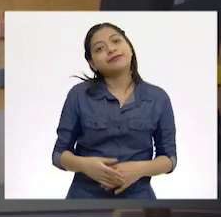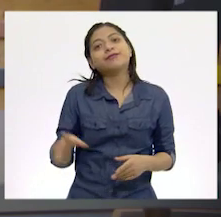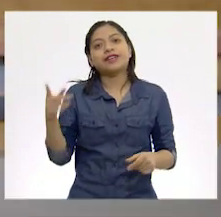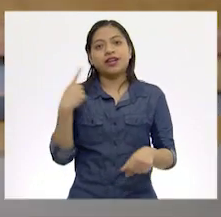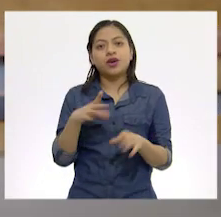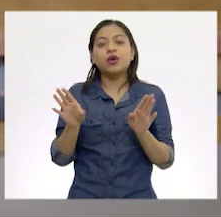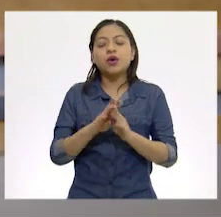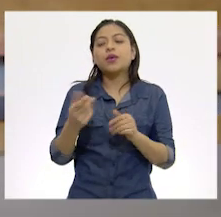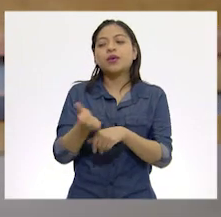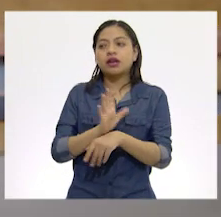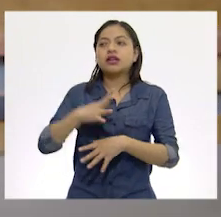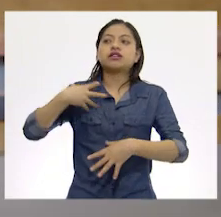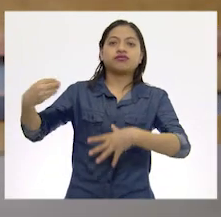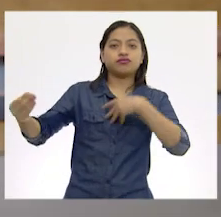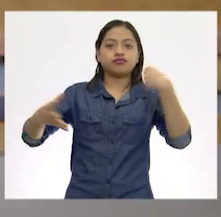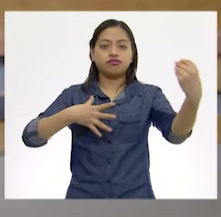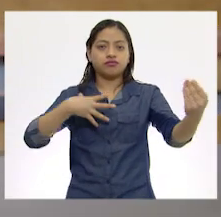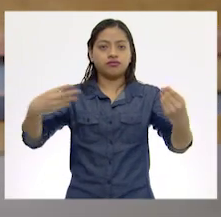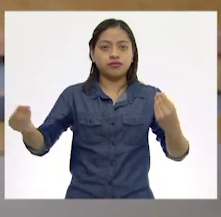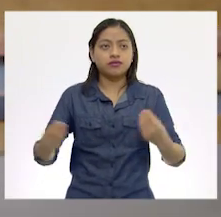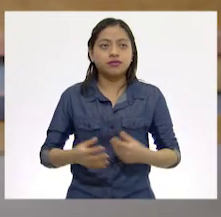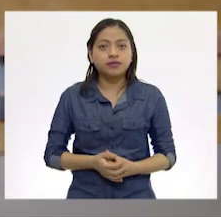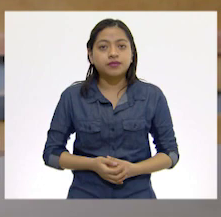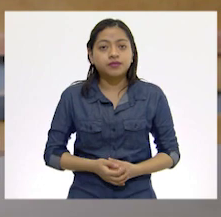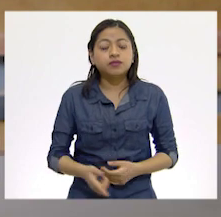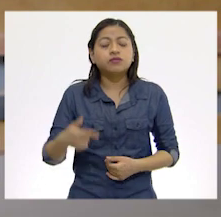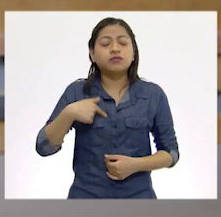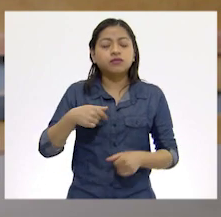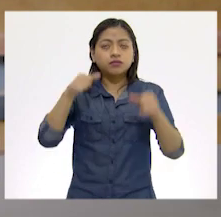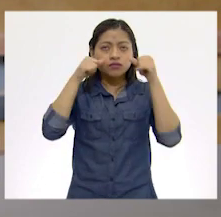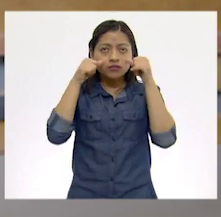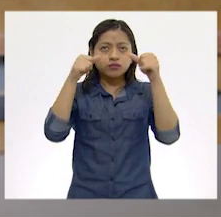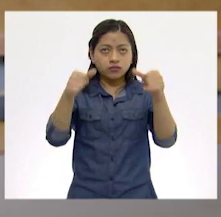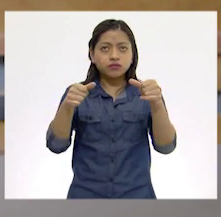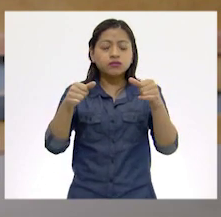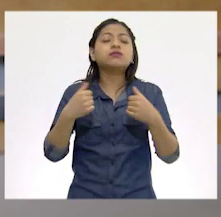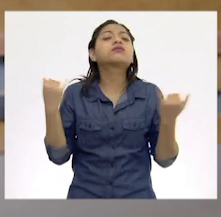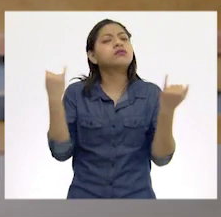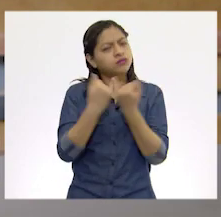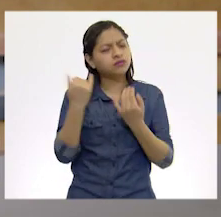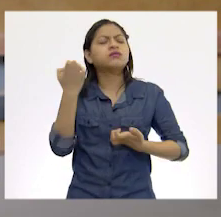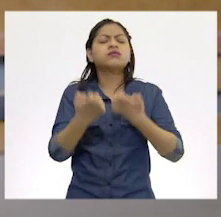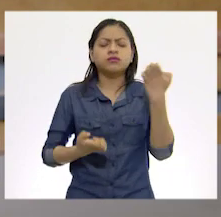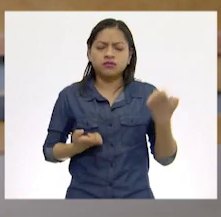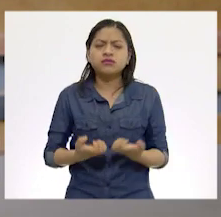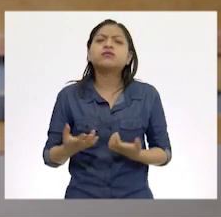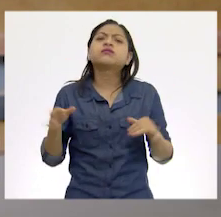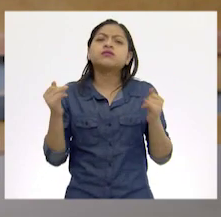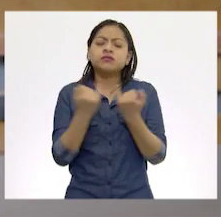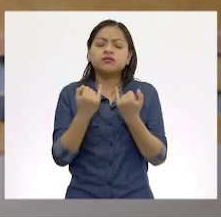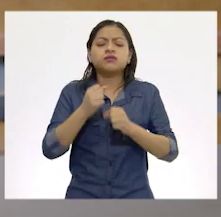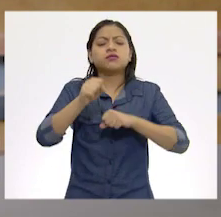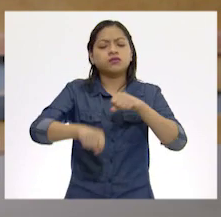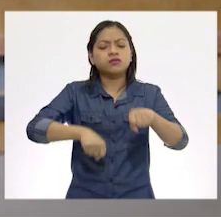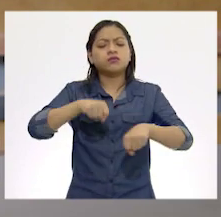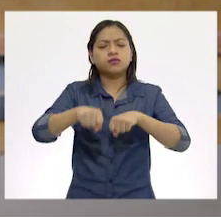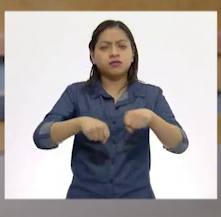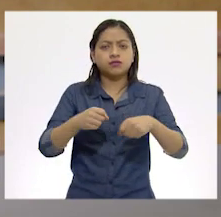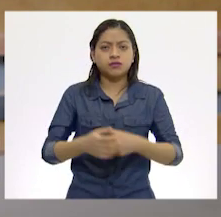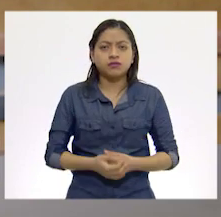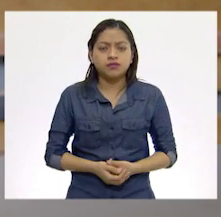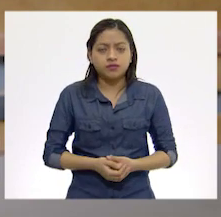coronavirus. He hecho ejercicio, he caminado, he estado en bici todos los